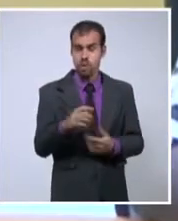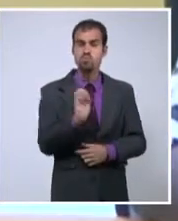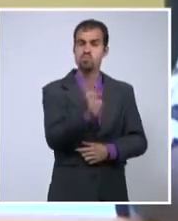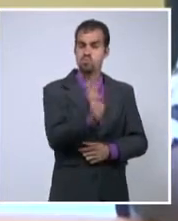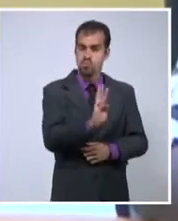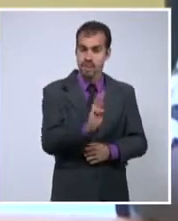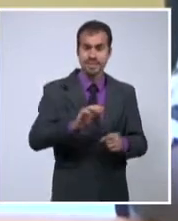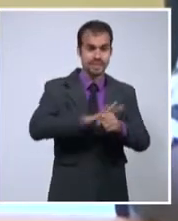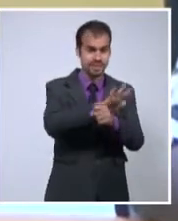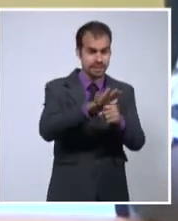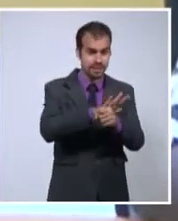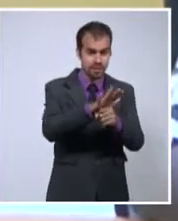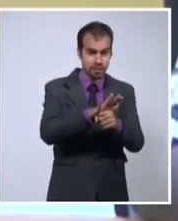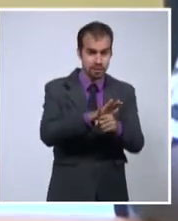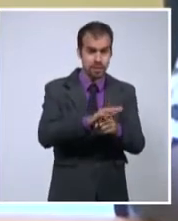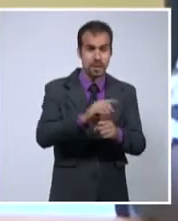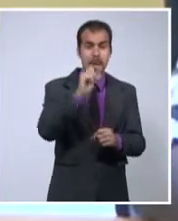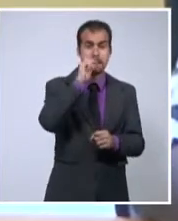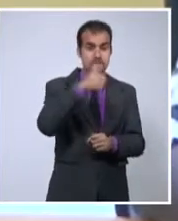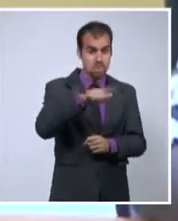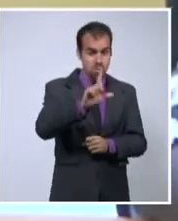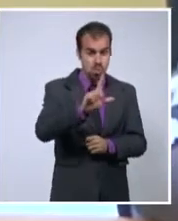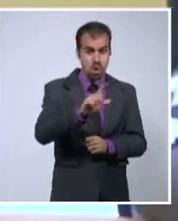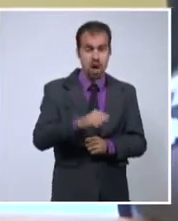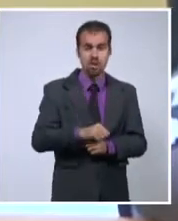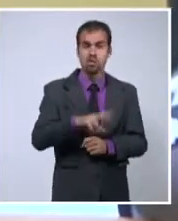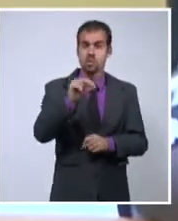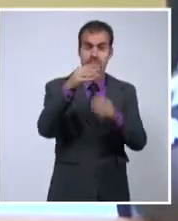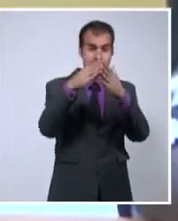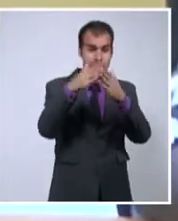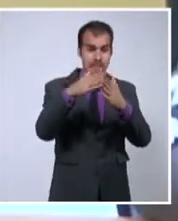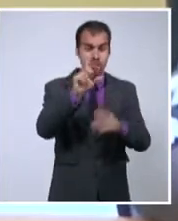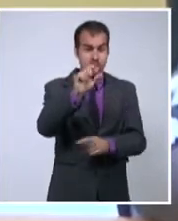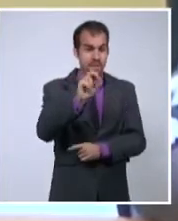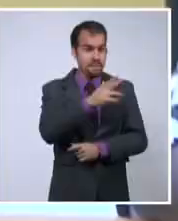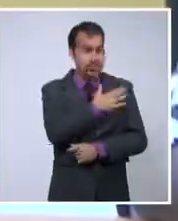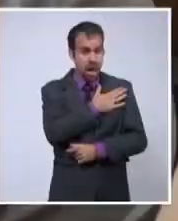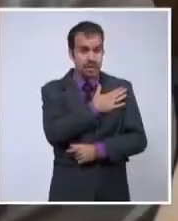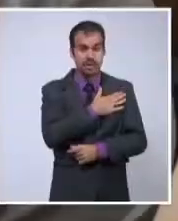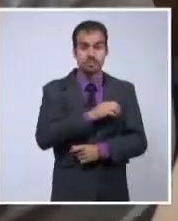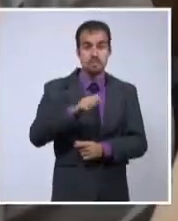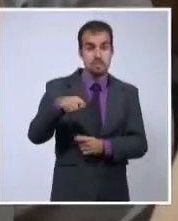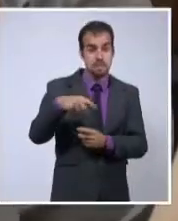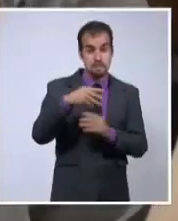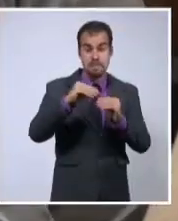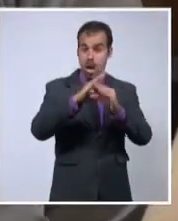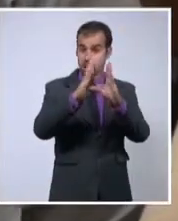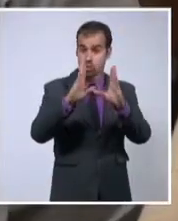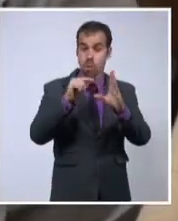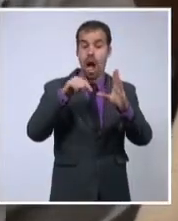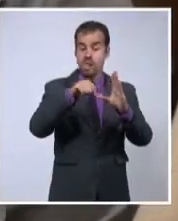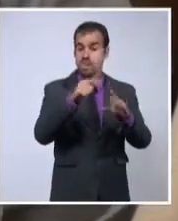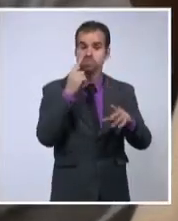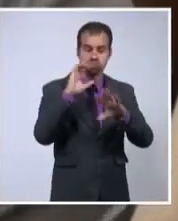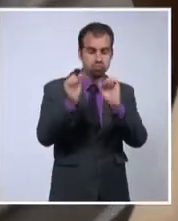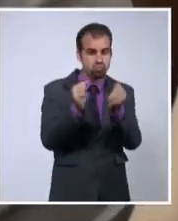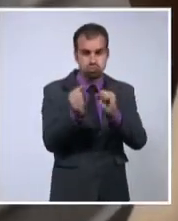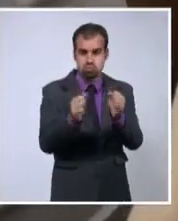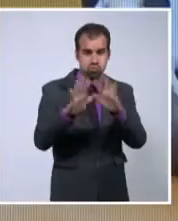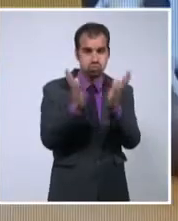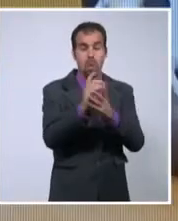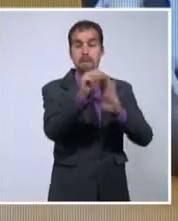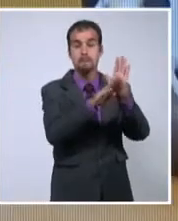San José de las Lajas, Bejucal, Nueva Paz y Madruga. En este último territorio se extreman las medidas en el Consejo Popular de